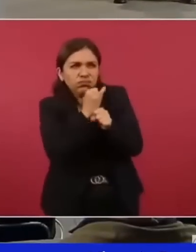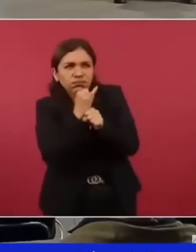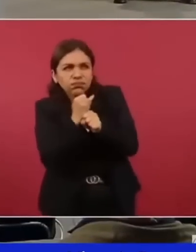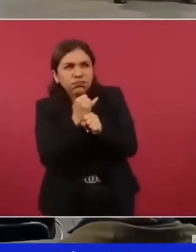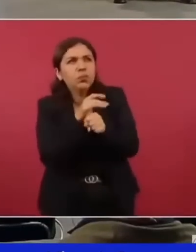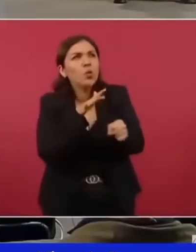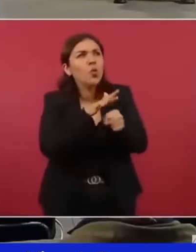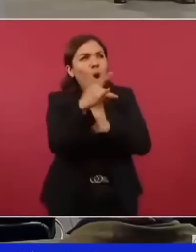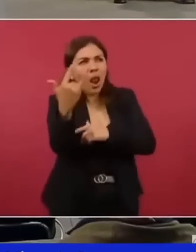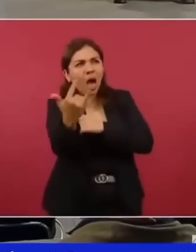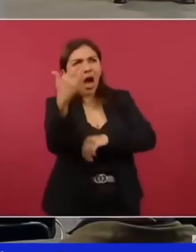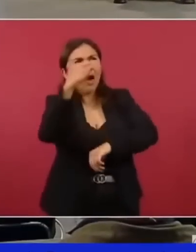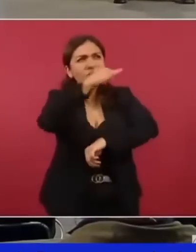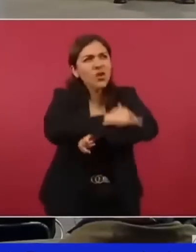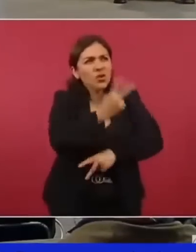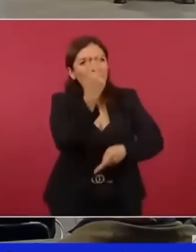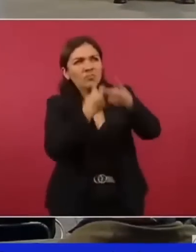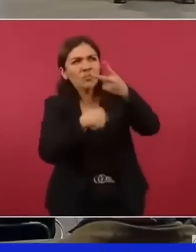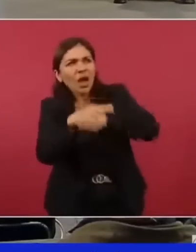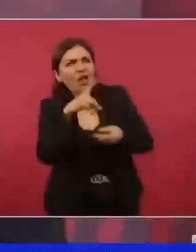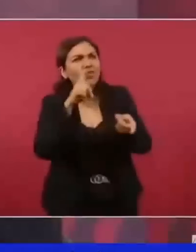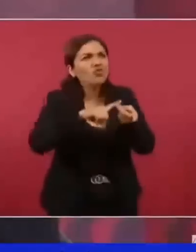llegaban, todo. Un C5.